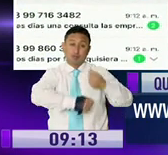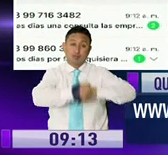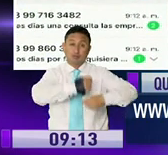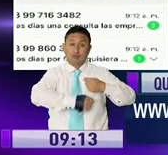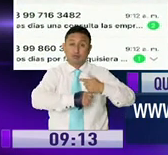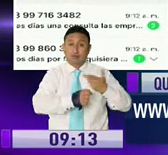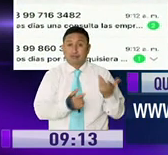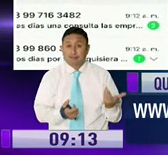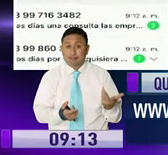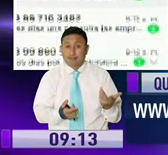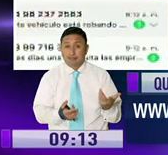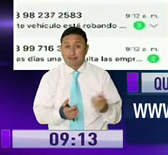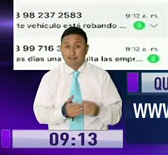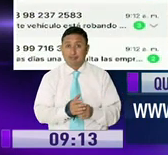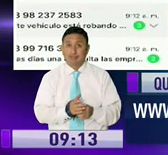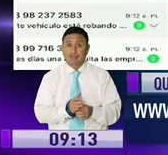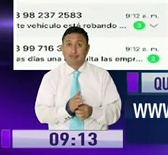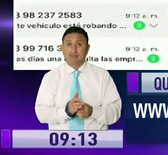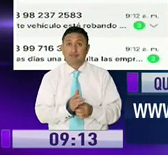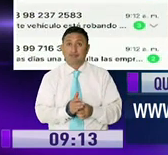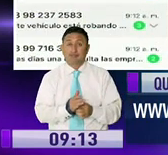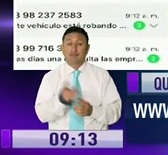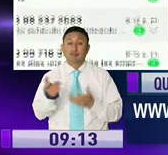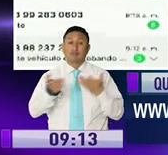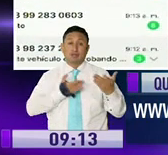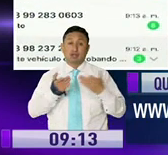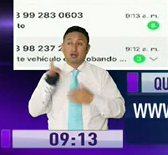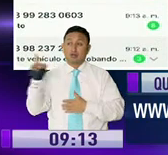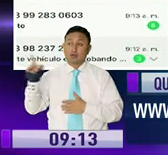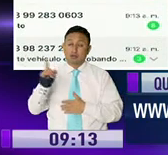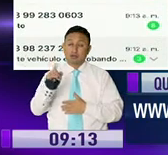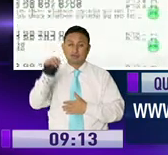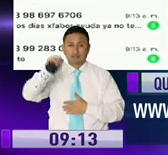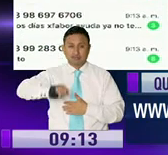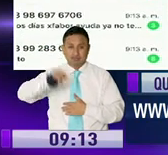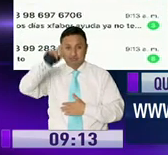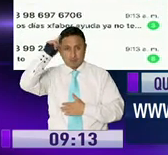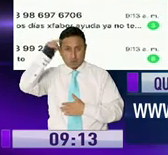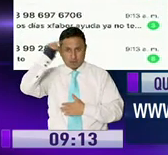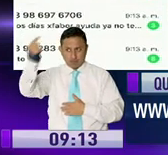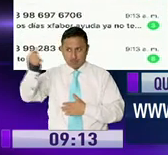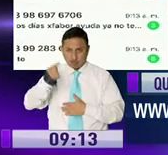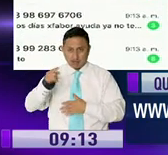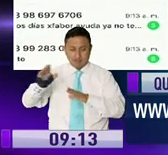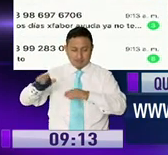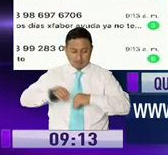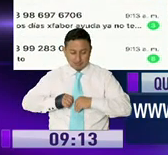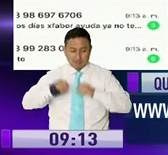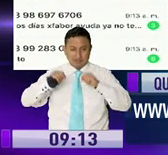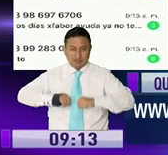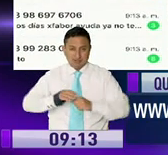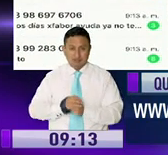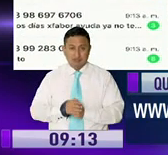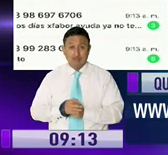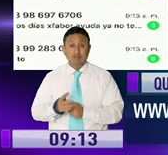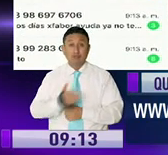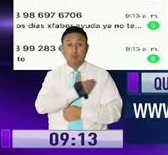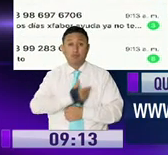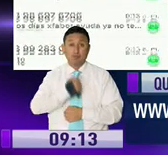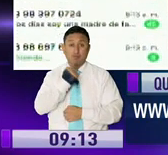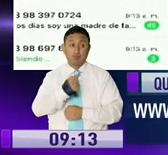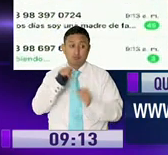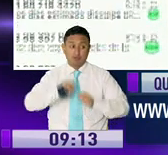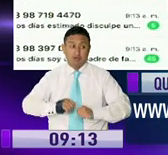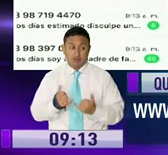mercancía de tienda en tienda. Hemos seguido al pie de alerta indicaciones de los medios de comunicación y las locuciones presidenciales y demás,